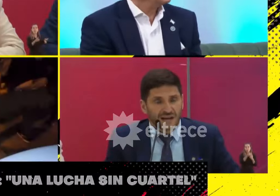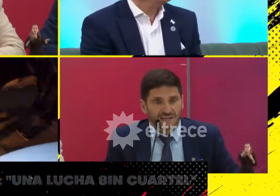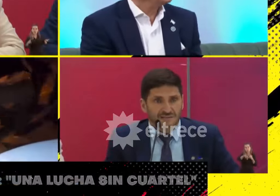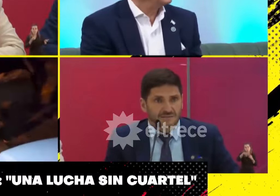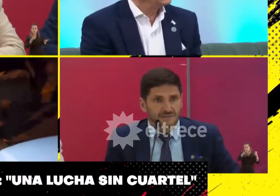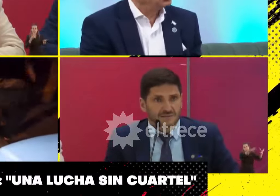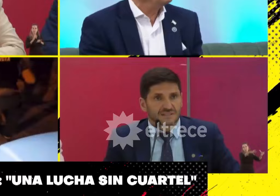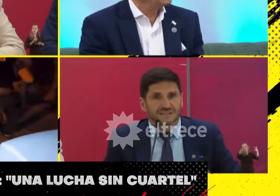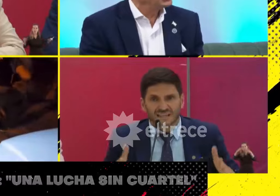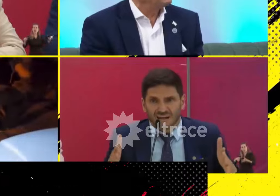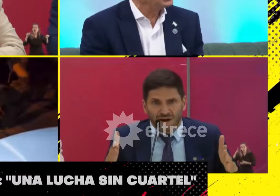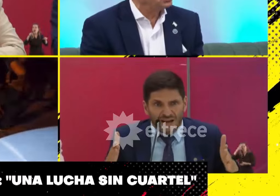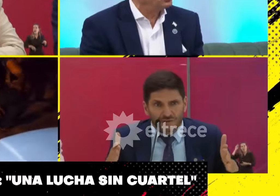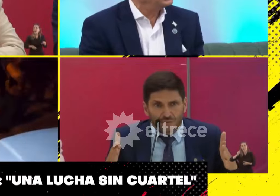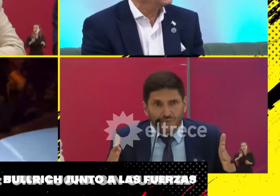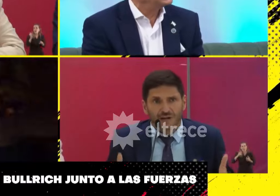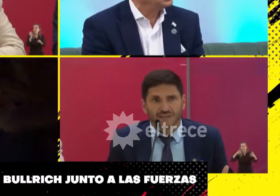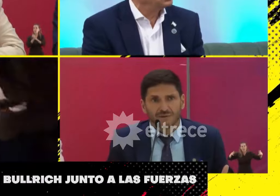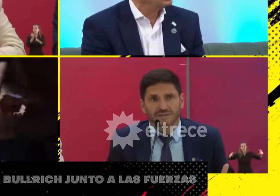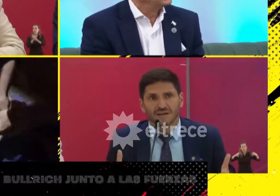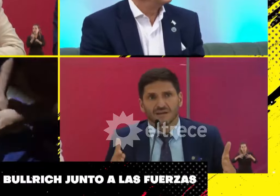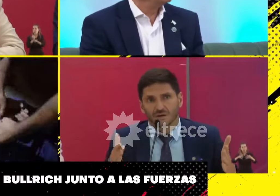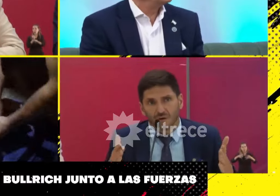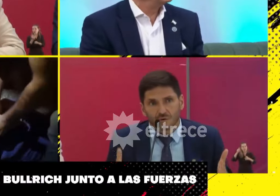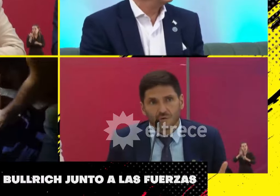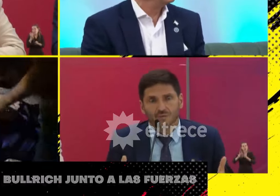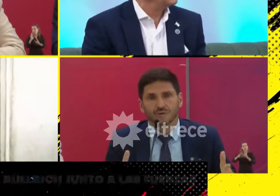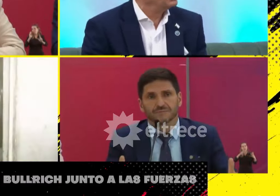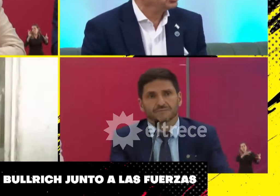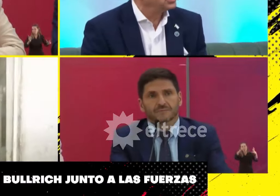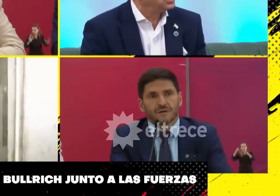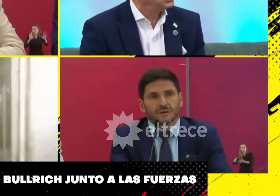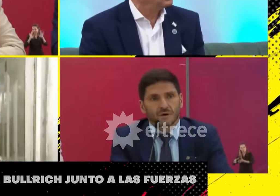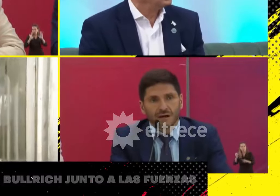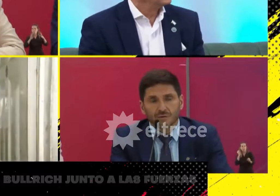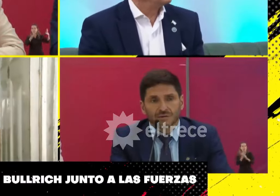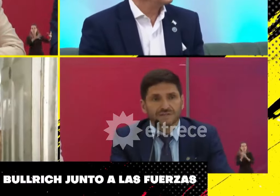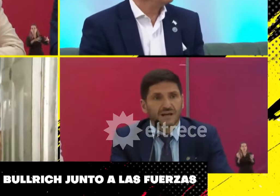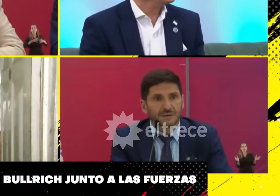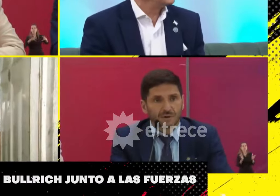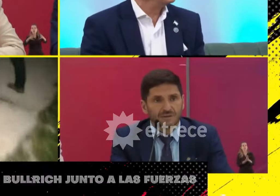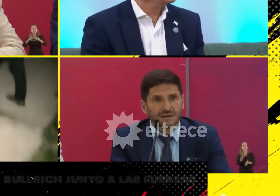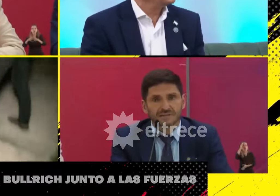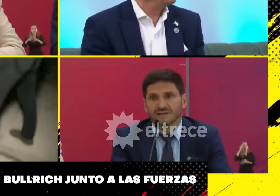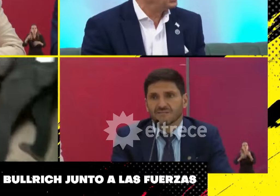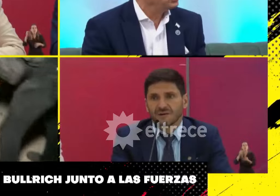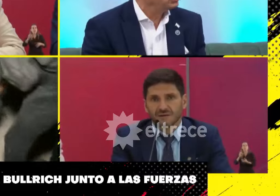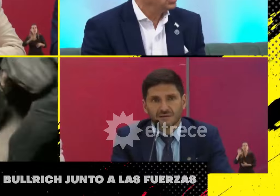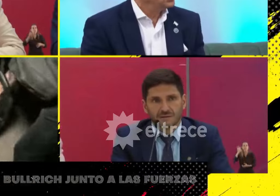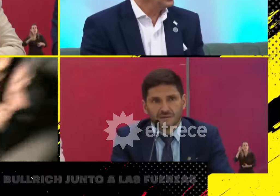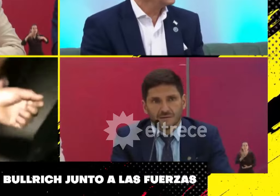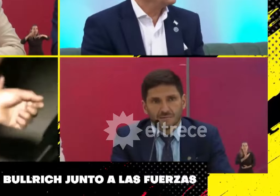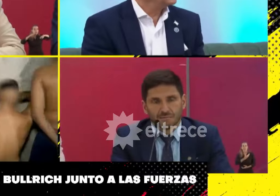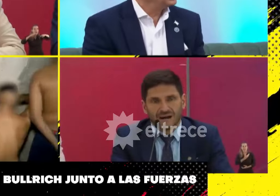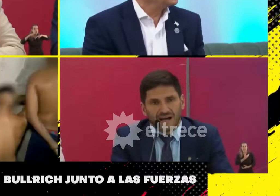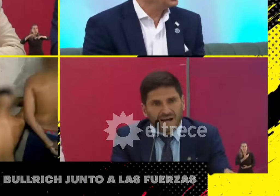Entonces, de alguna u otra manera, todo lo que vaya pasando va a ir increciendo si de alguna manera claudicamos ante el delito, claudicamos a estos nefastos,